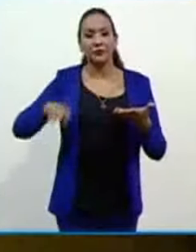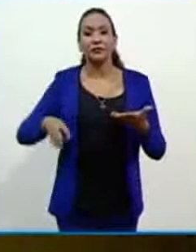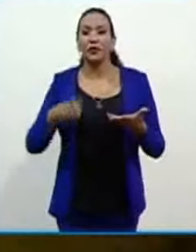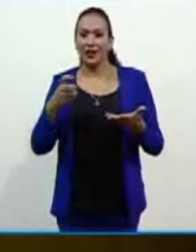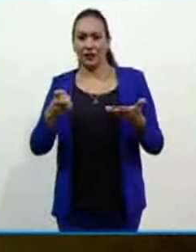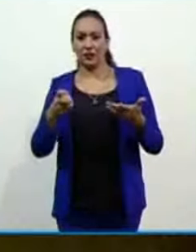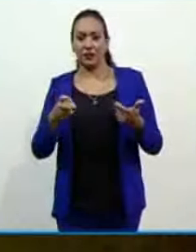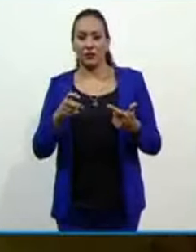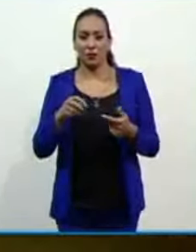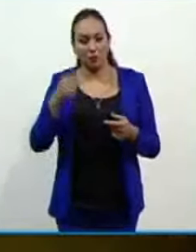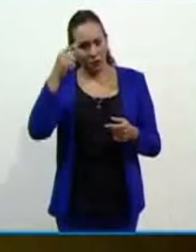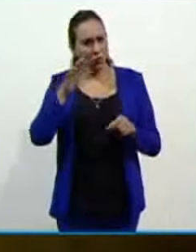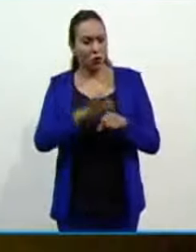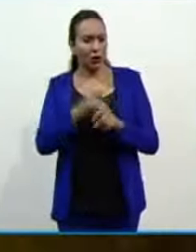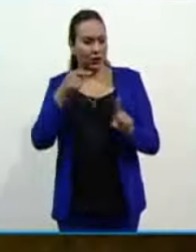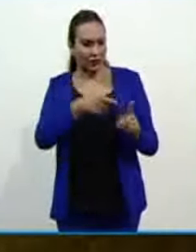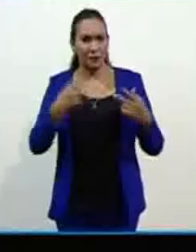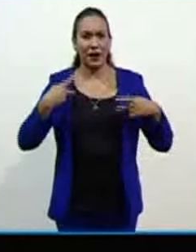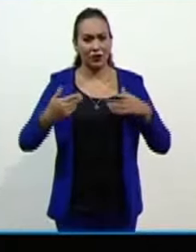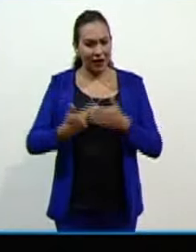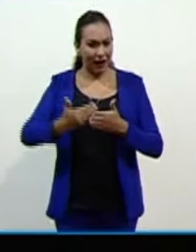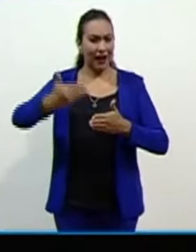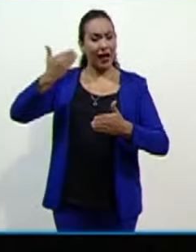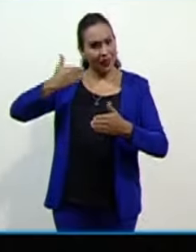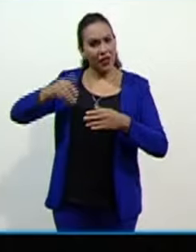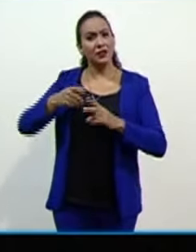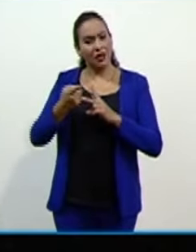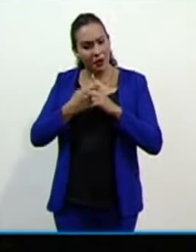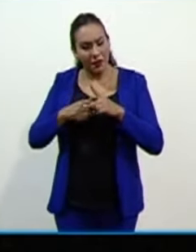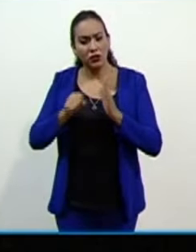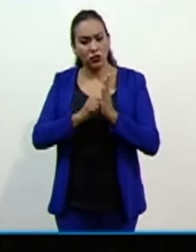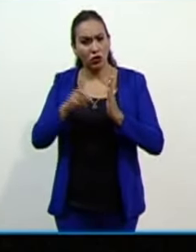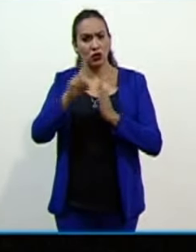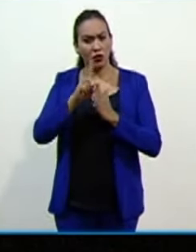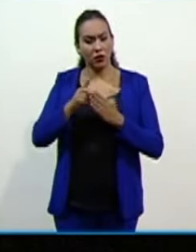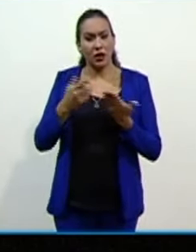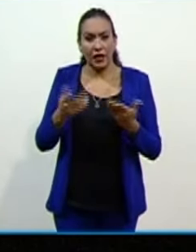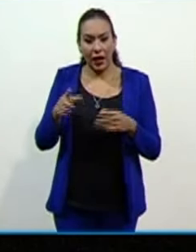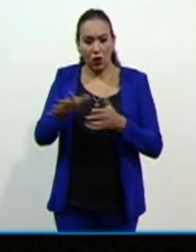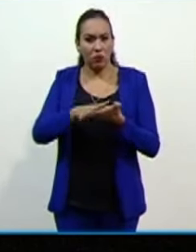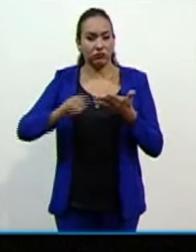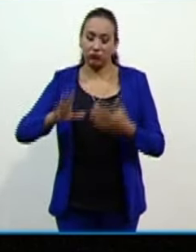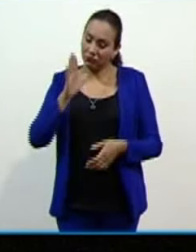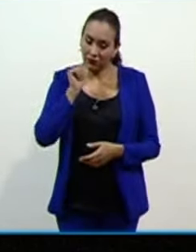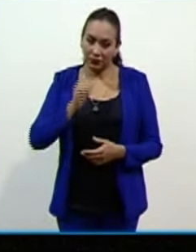no retroactividad de quien había iniciado su solicitud antes de la reforma.